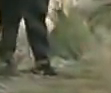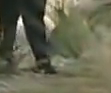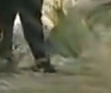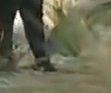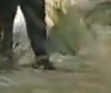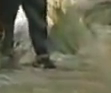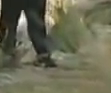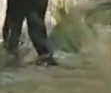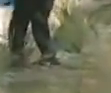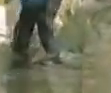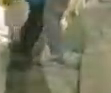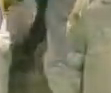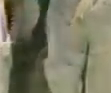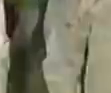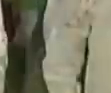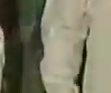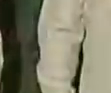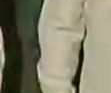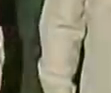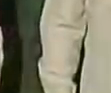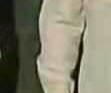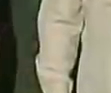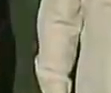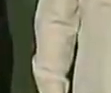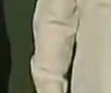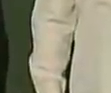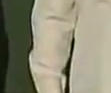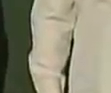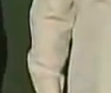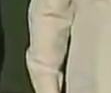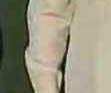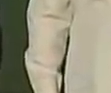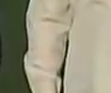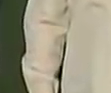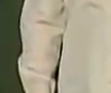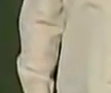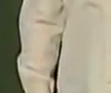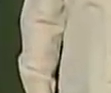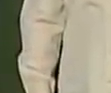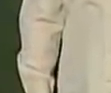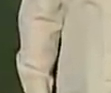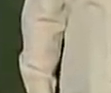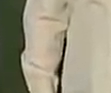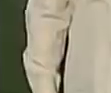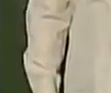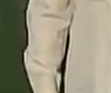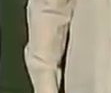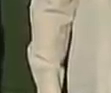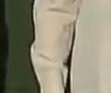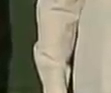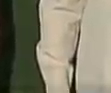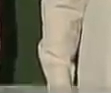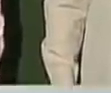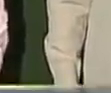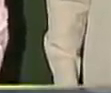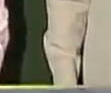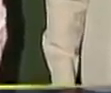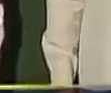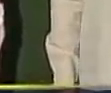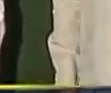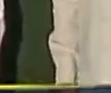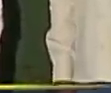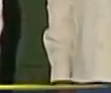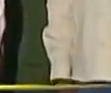social, victoria del pueblo de Venezuela. Es recibido el presidente de la República por el grupo cultural Araguaney de acá